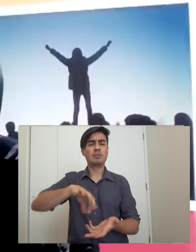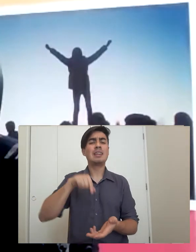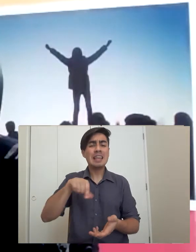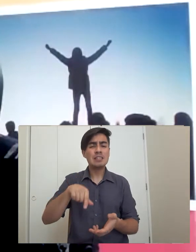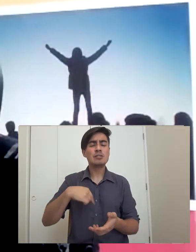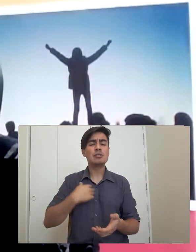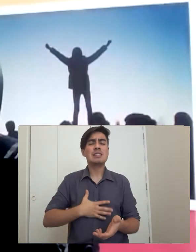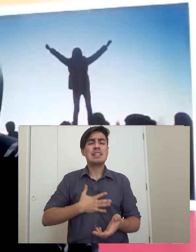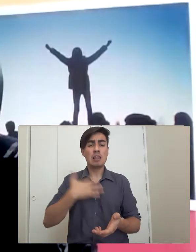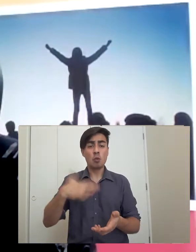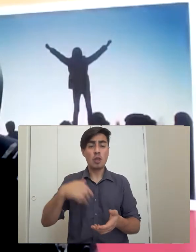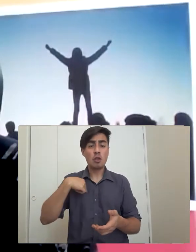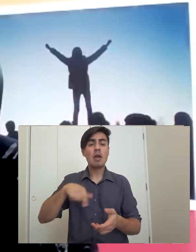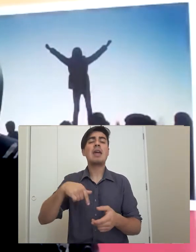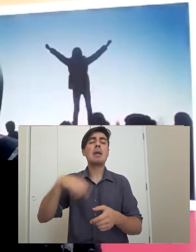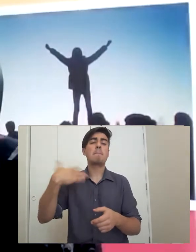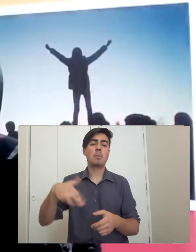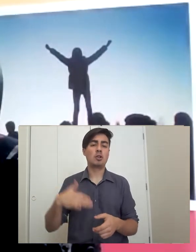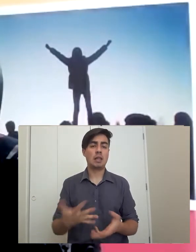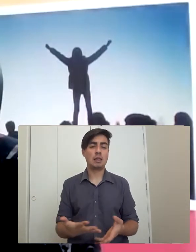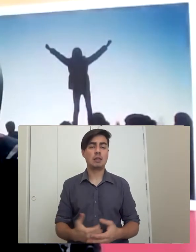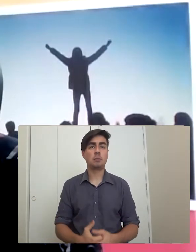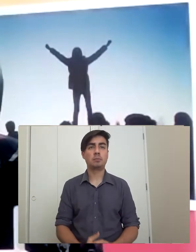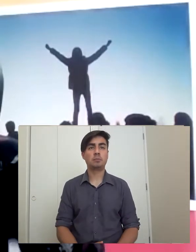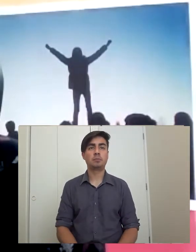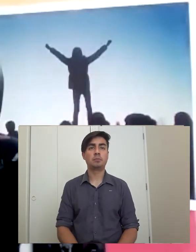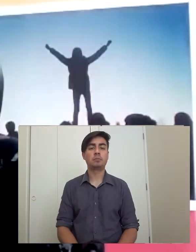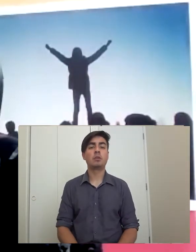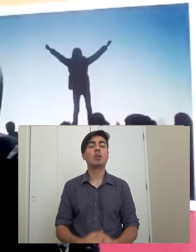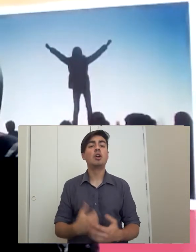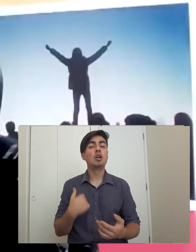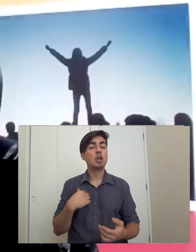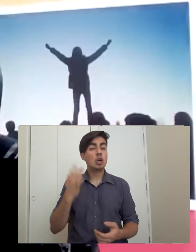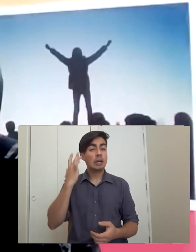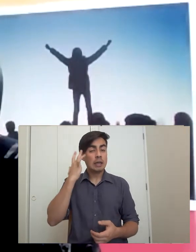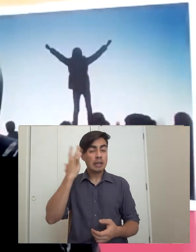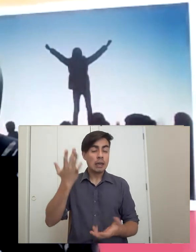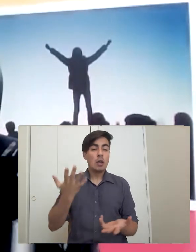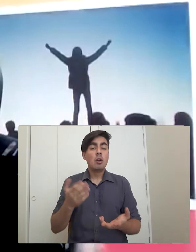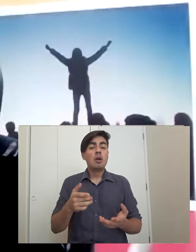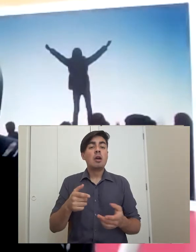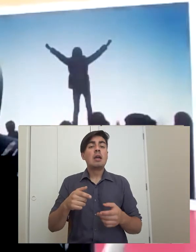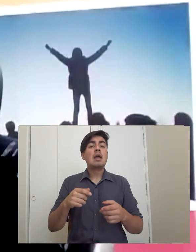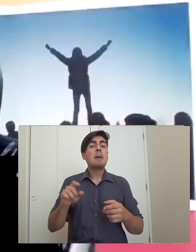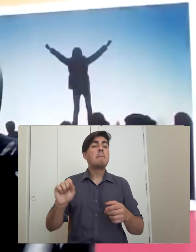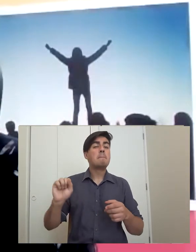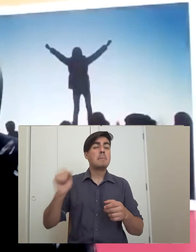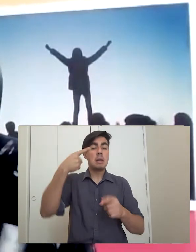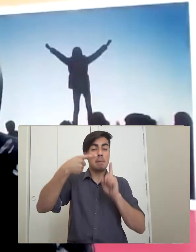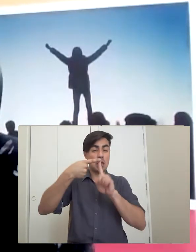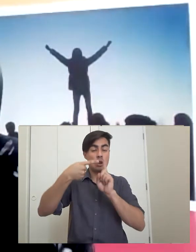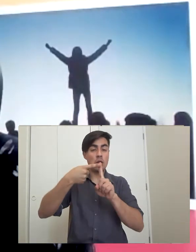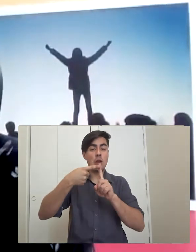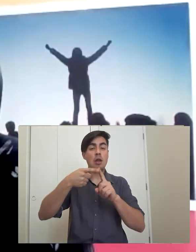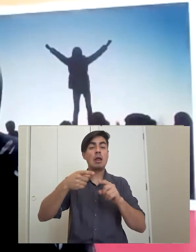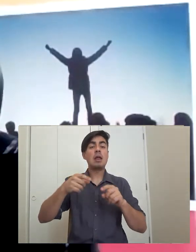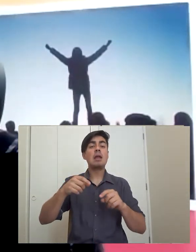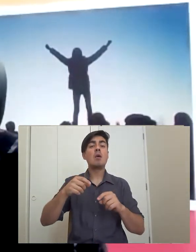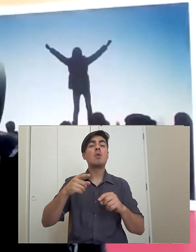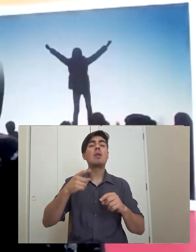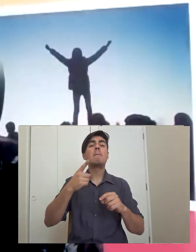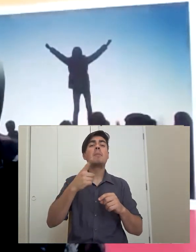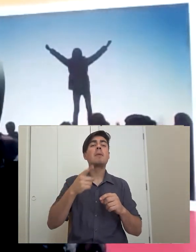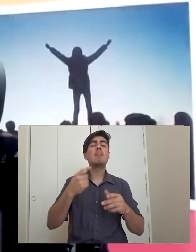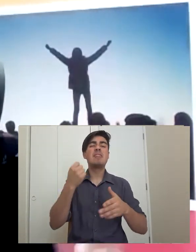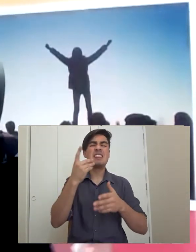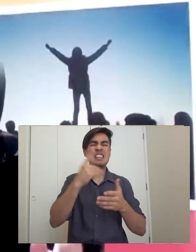es importante. Así que creo que tenemos que priorizar un desafío a la